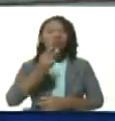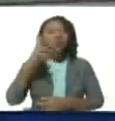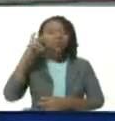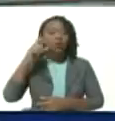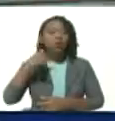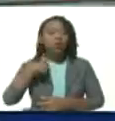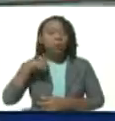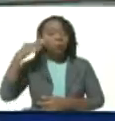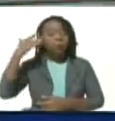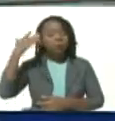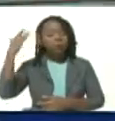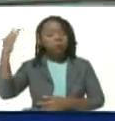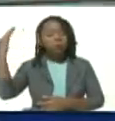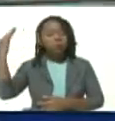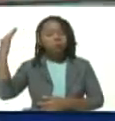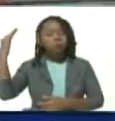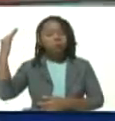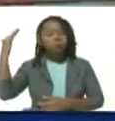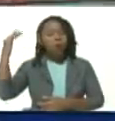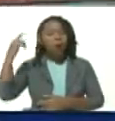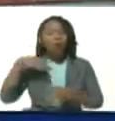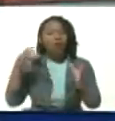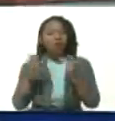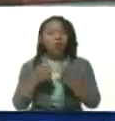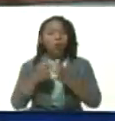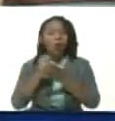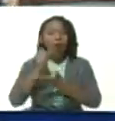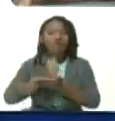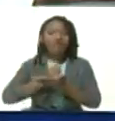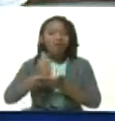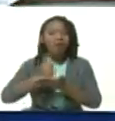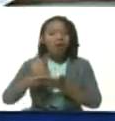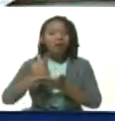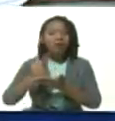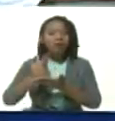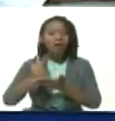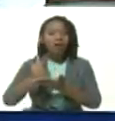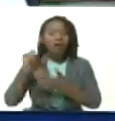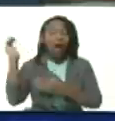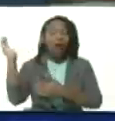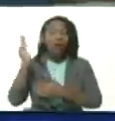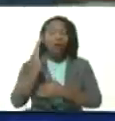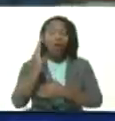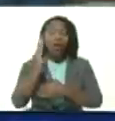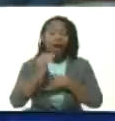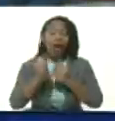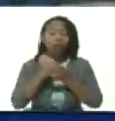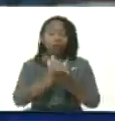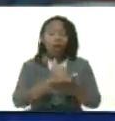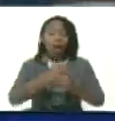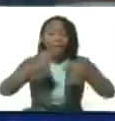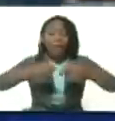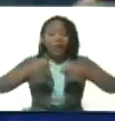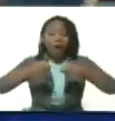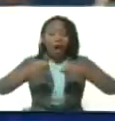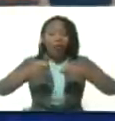atrevo a soñar con que el sector farmacéutico que viene abasteciendo el mercado interno